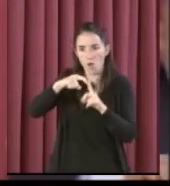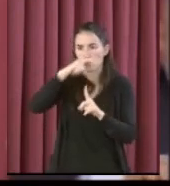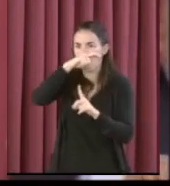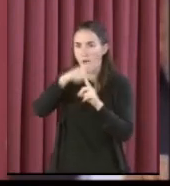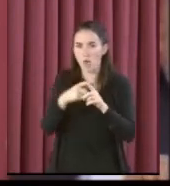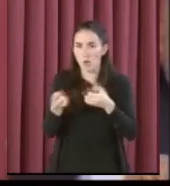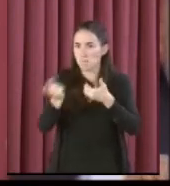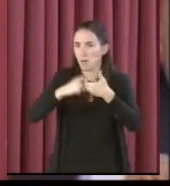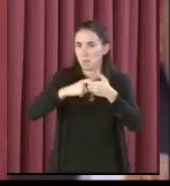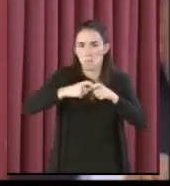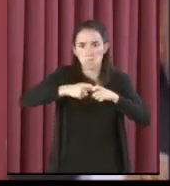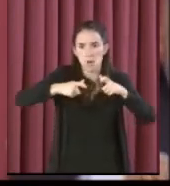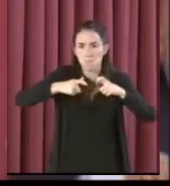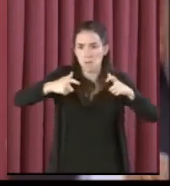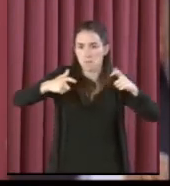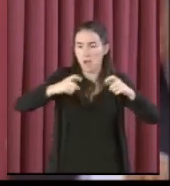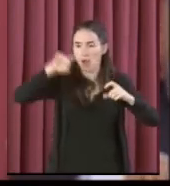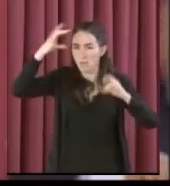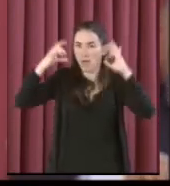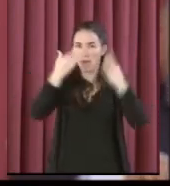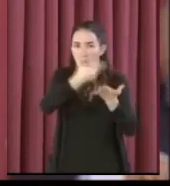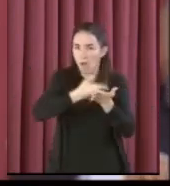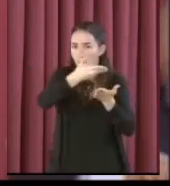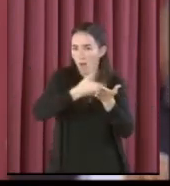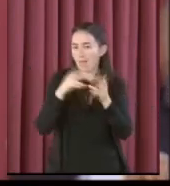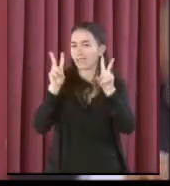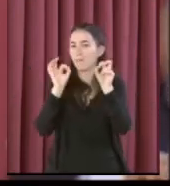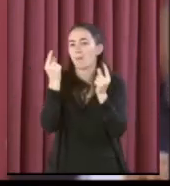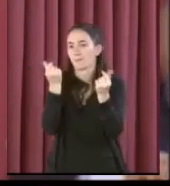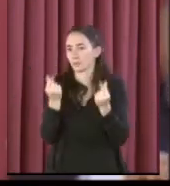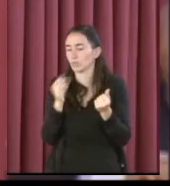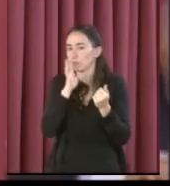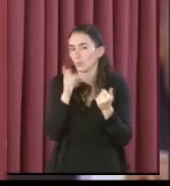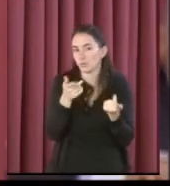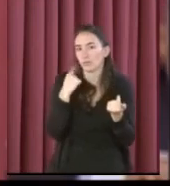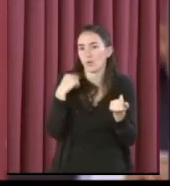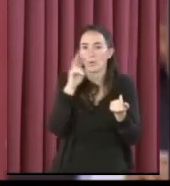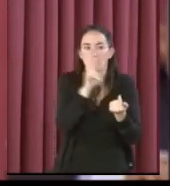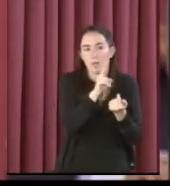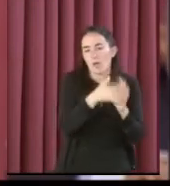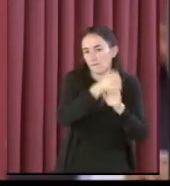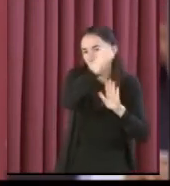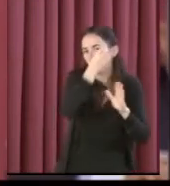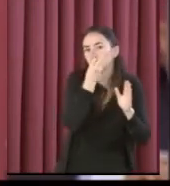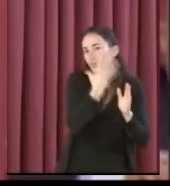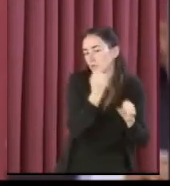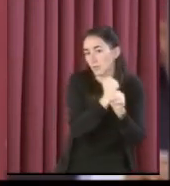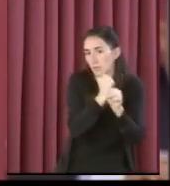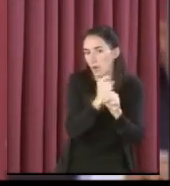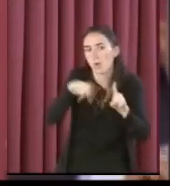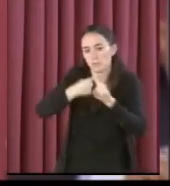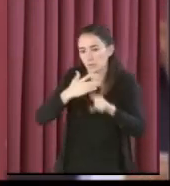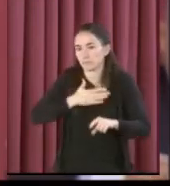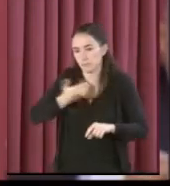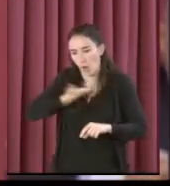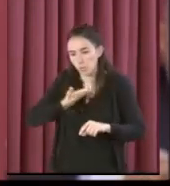cuantitativa y cualitativamente de los logroñeses, lo que exige mayor compromiso, también por parte del Ayuntamiento, que cumplimos todo aquello